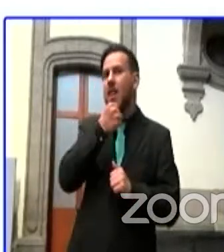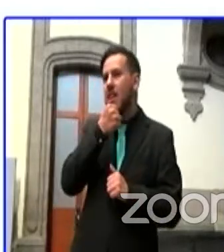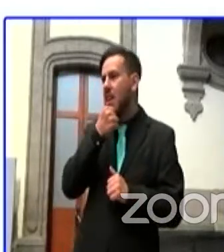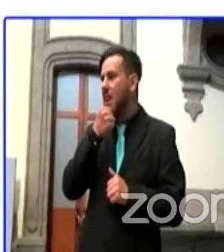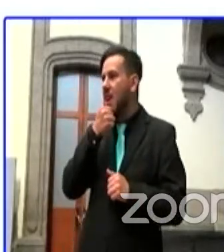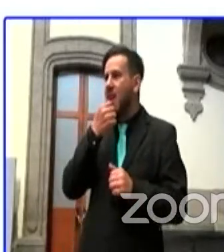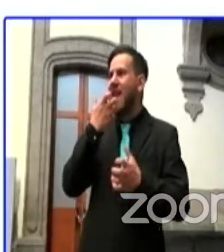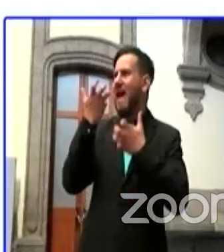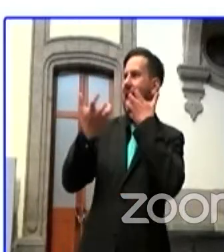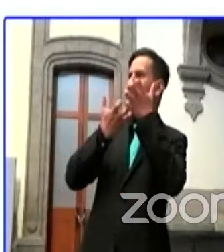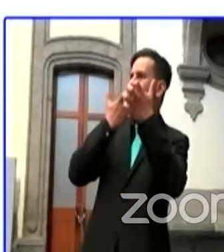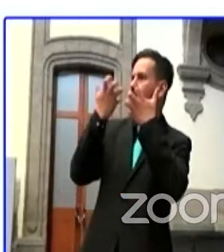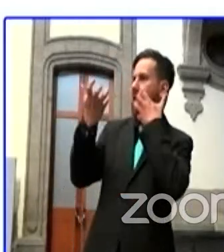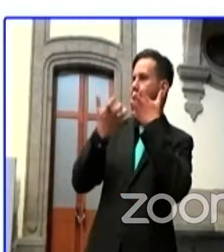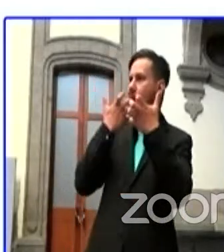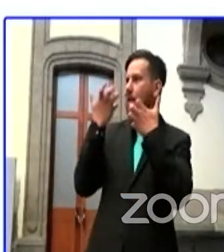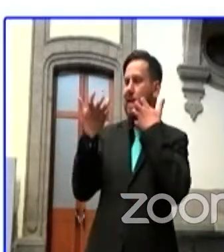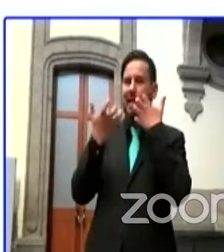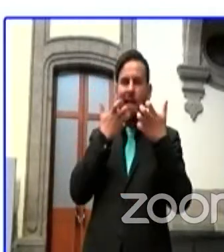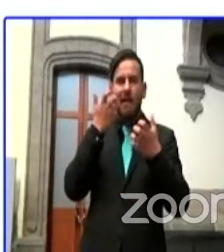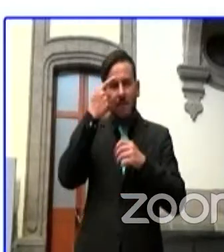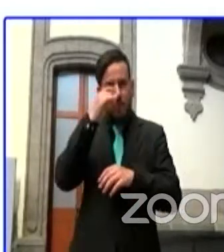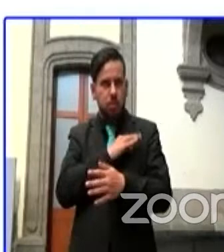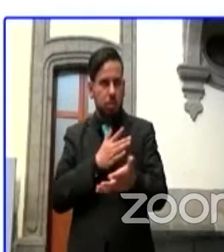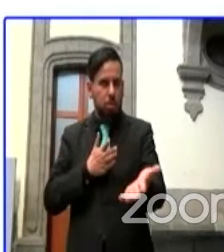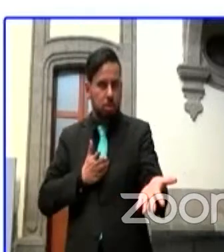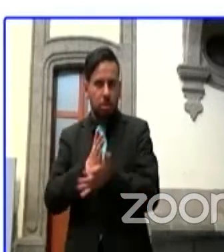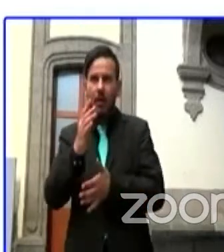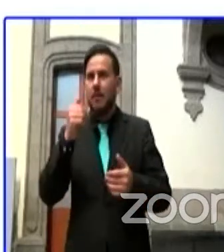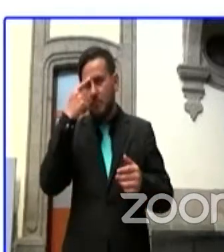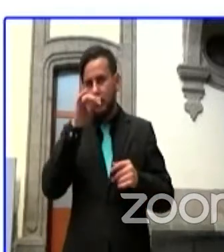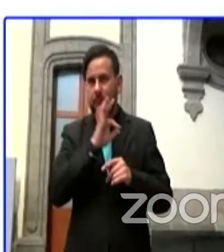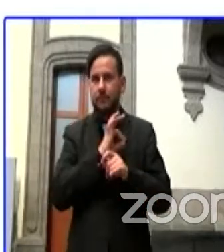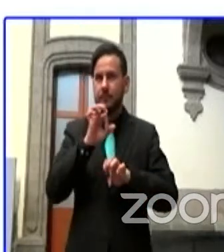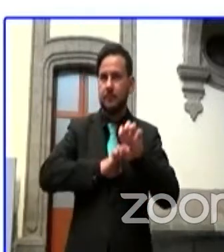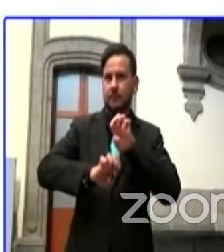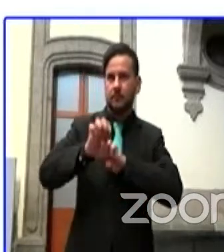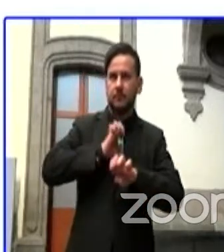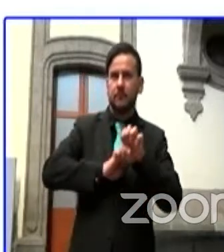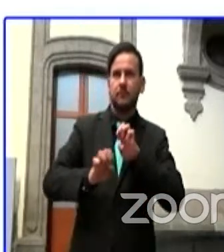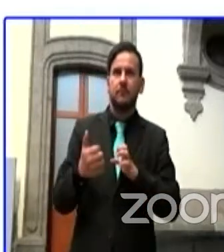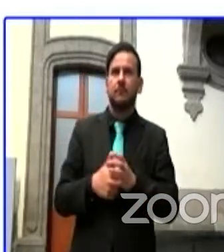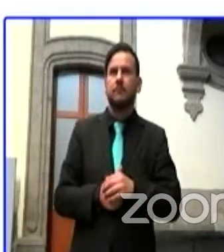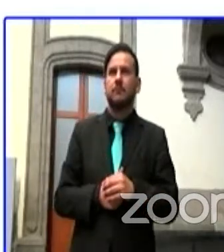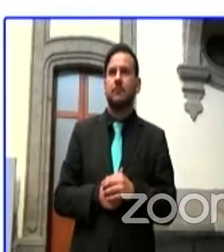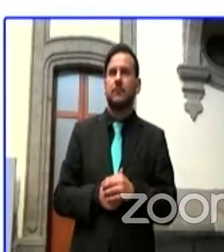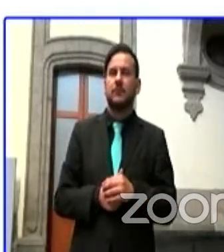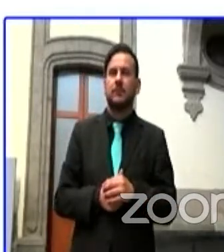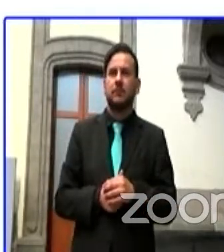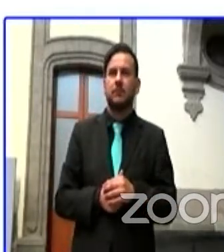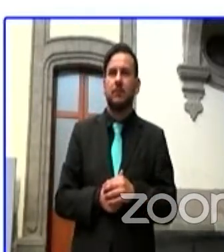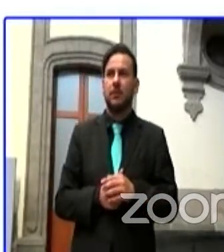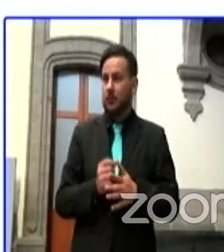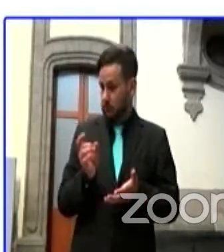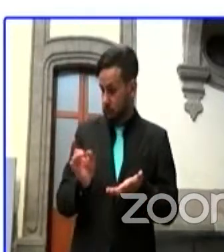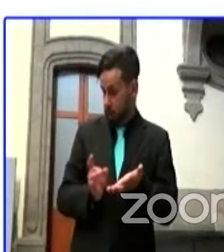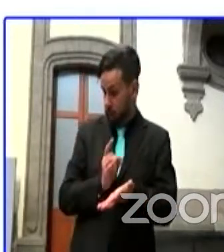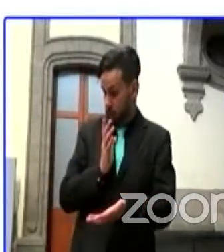gritar y van a interrumpir a los empresarios. Y no les quedó otra cosa más